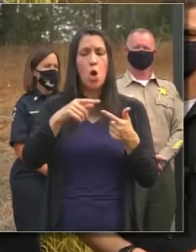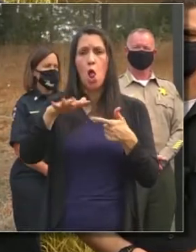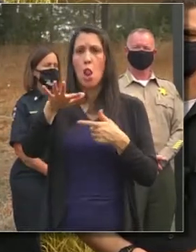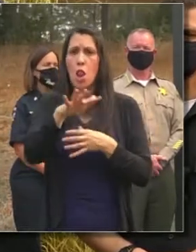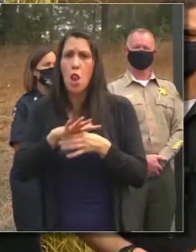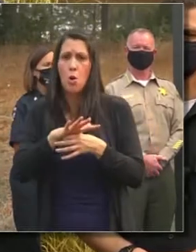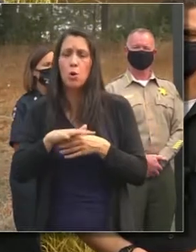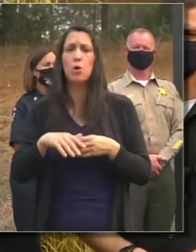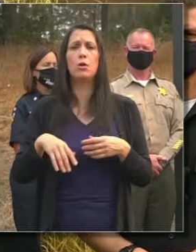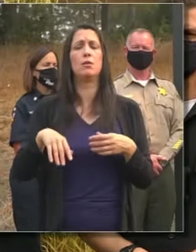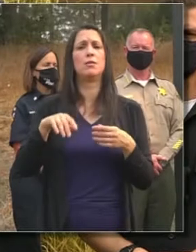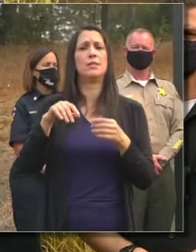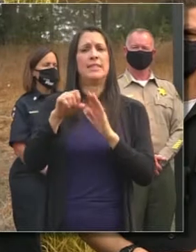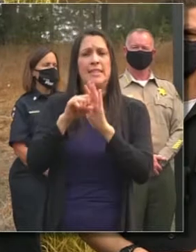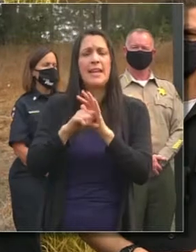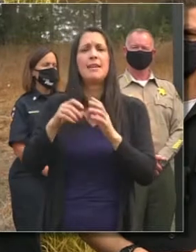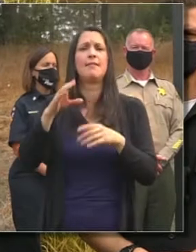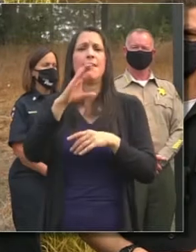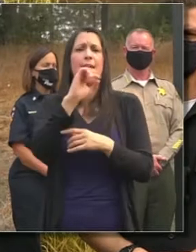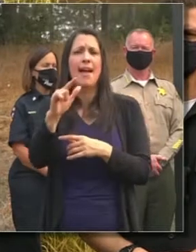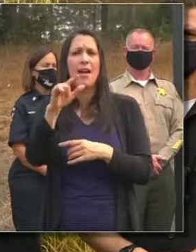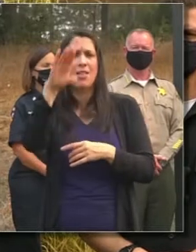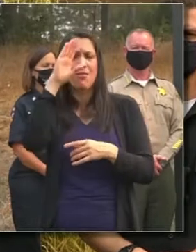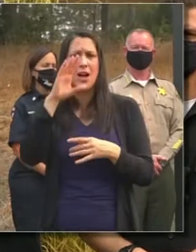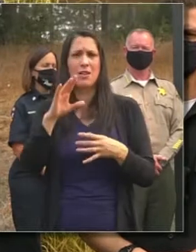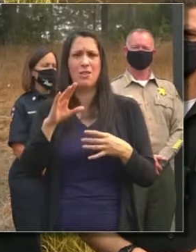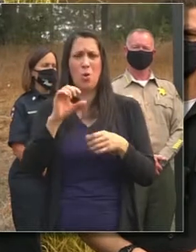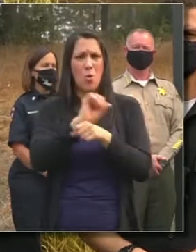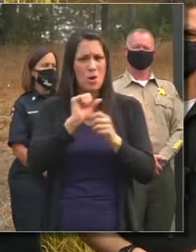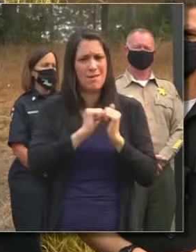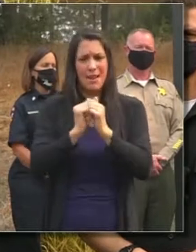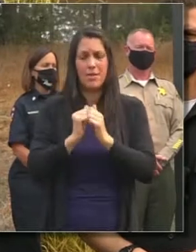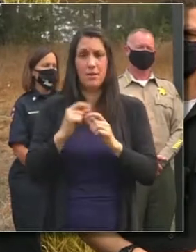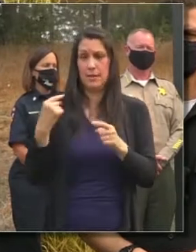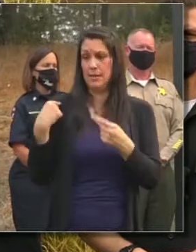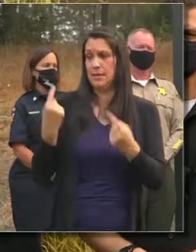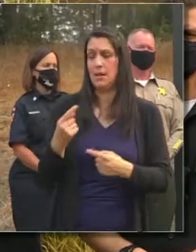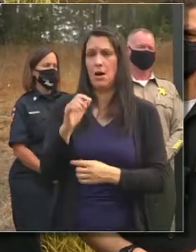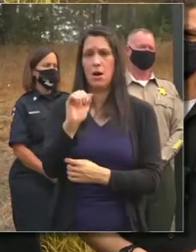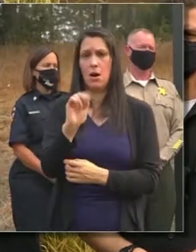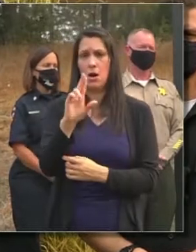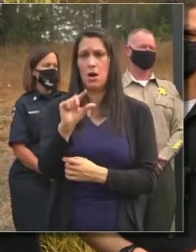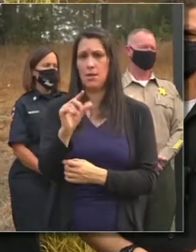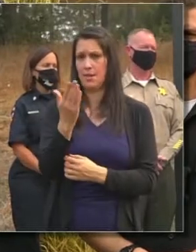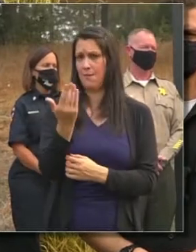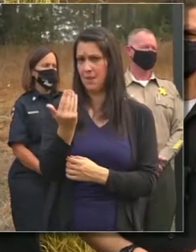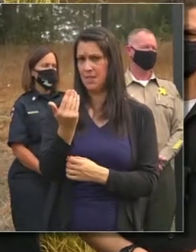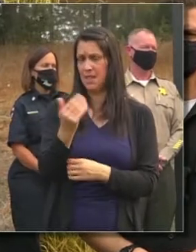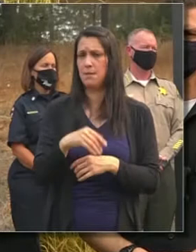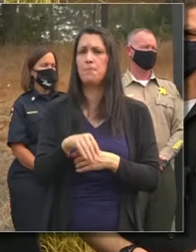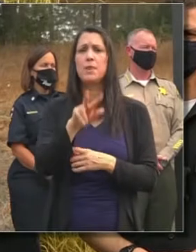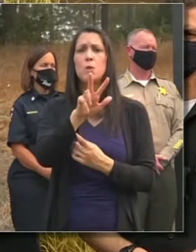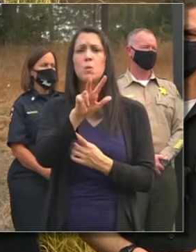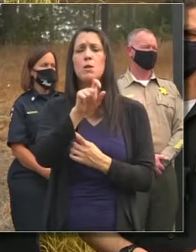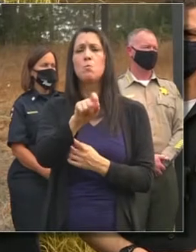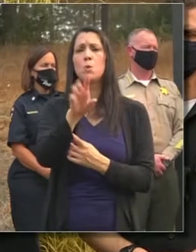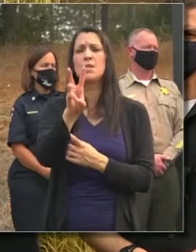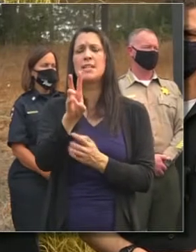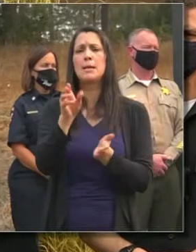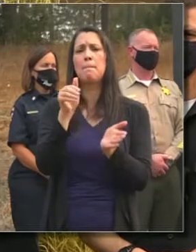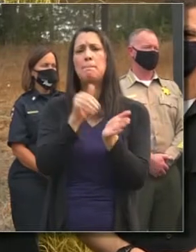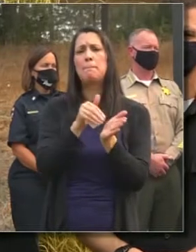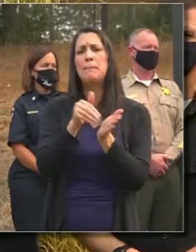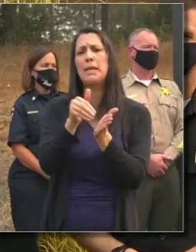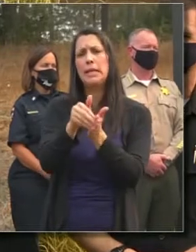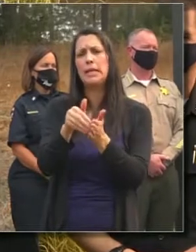federal estatal calfire todos trabajando conjuntamente desde el 15 de agosto más de 3.6